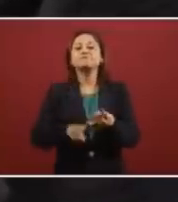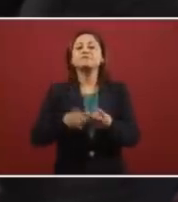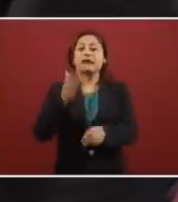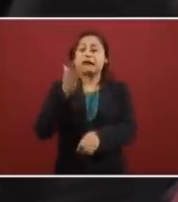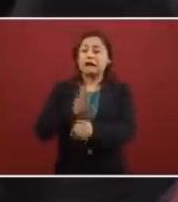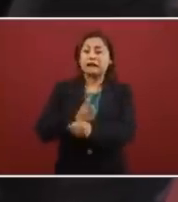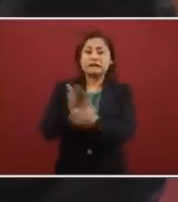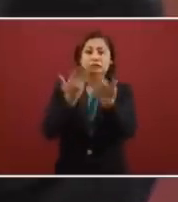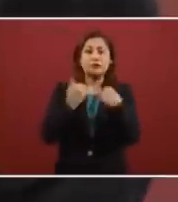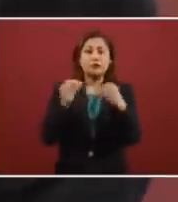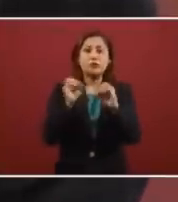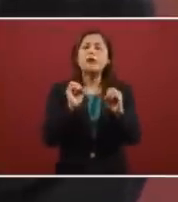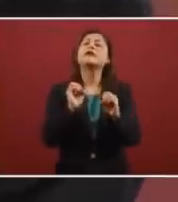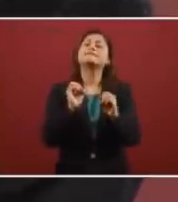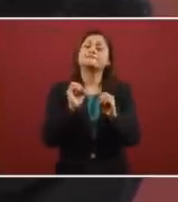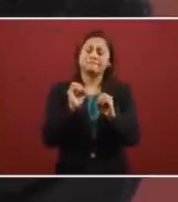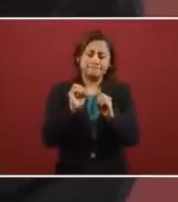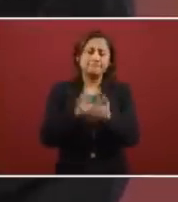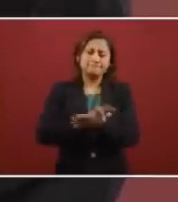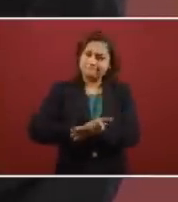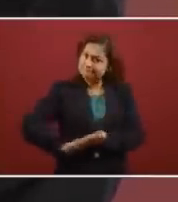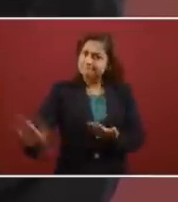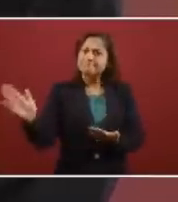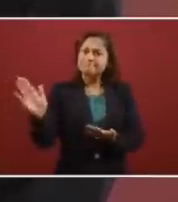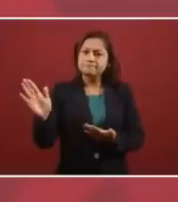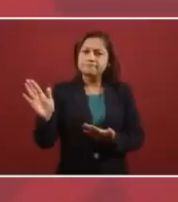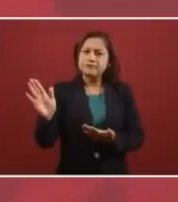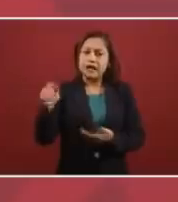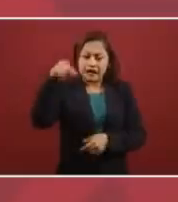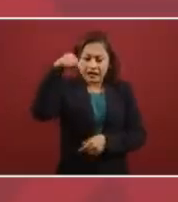valdés desarrollo